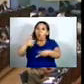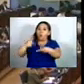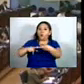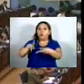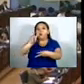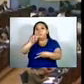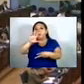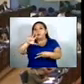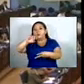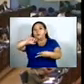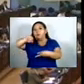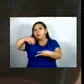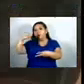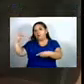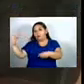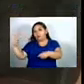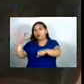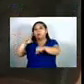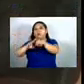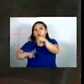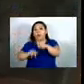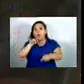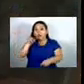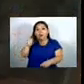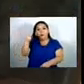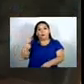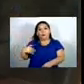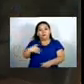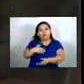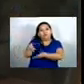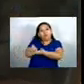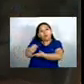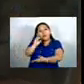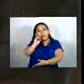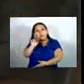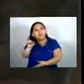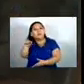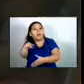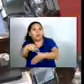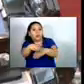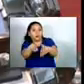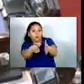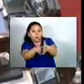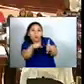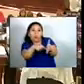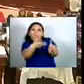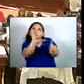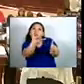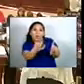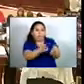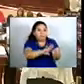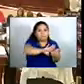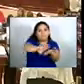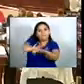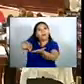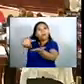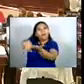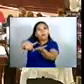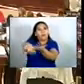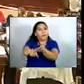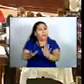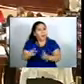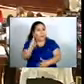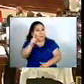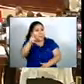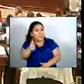millones de dólares. Zelaya sostiene que los parlamentarios pretenden destinar los fondos a las alcaldías a un mes de